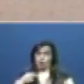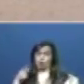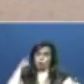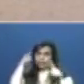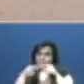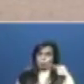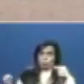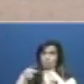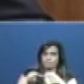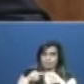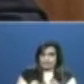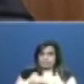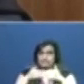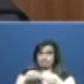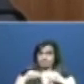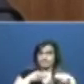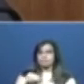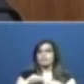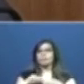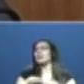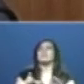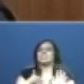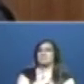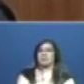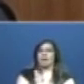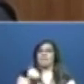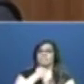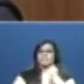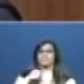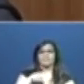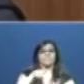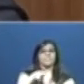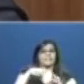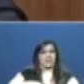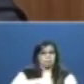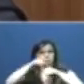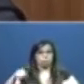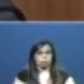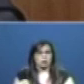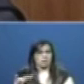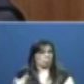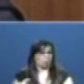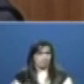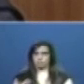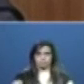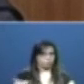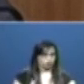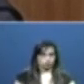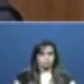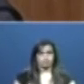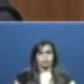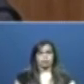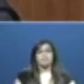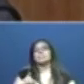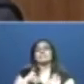en modo alguno significa que la consolidación fiscal haya dejado de ser importante más déficit